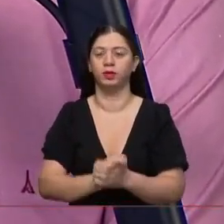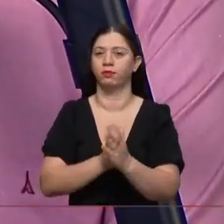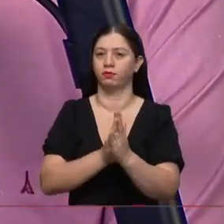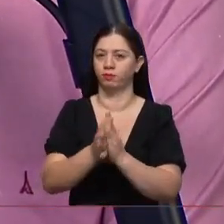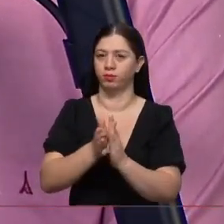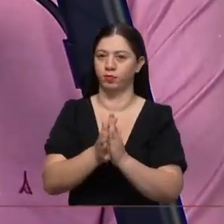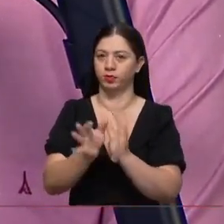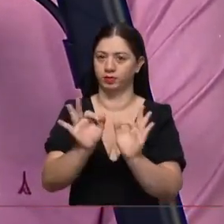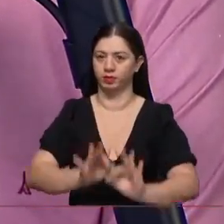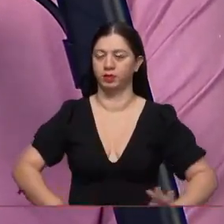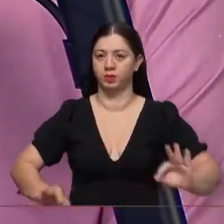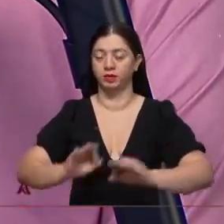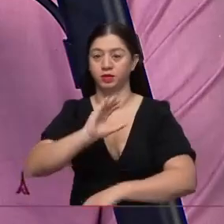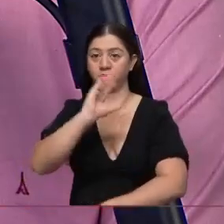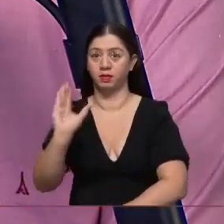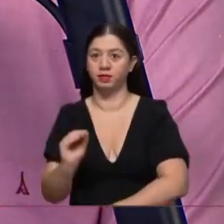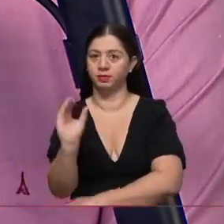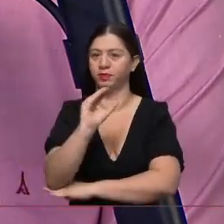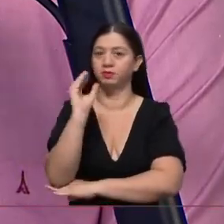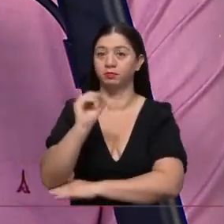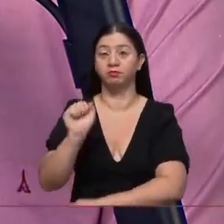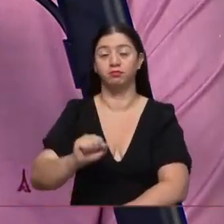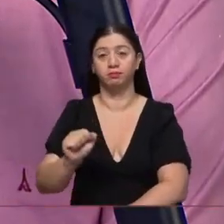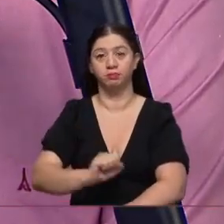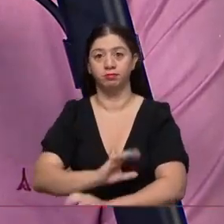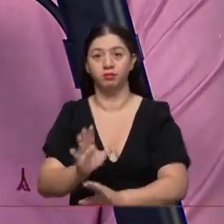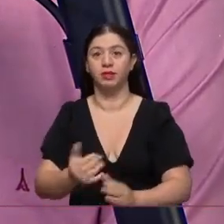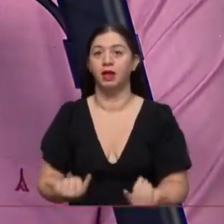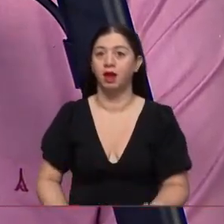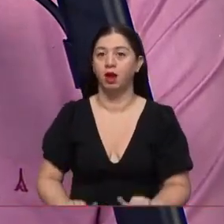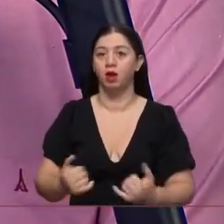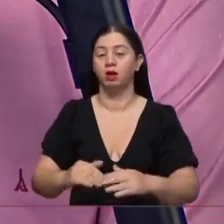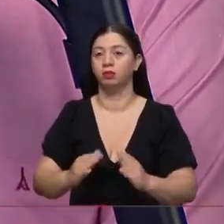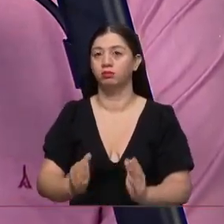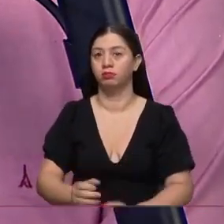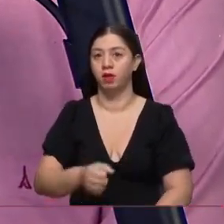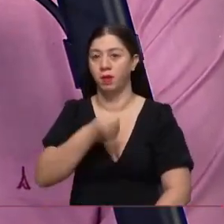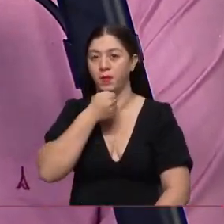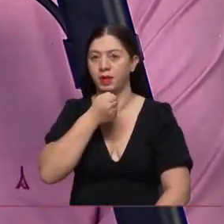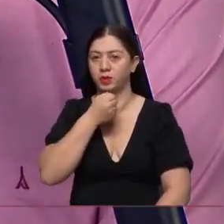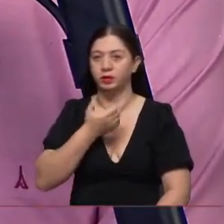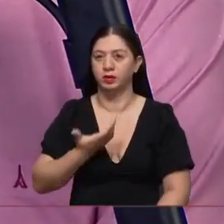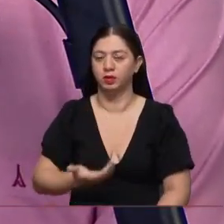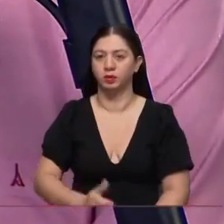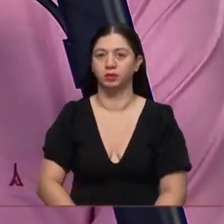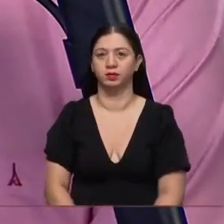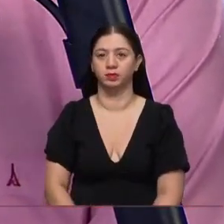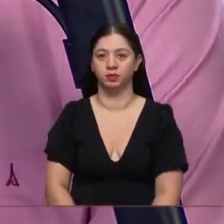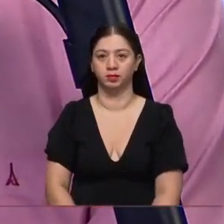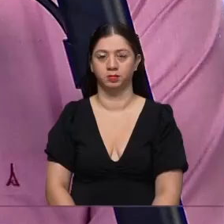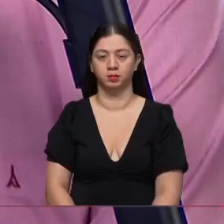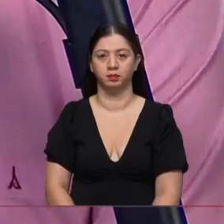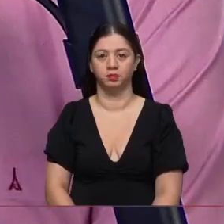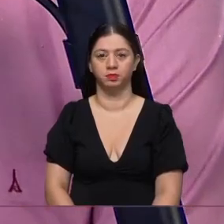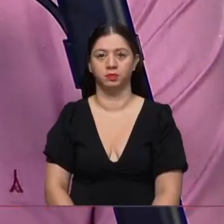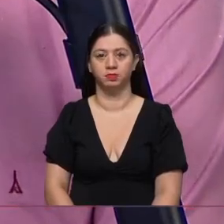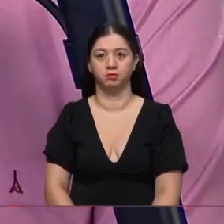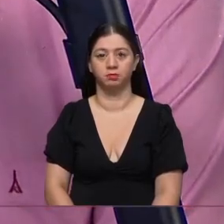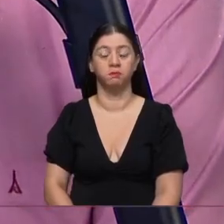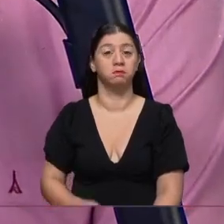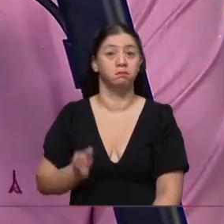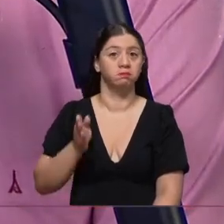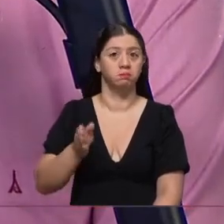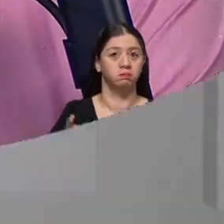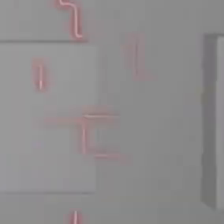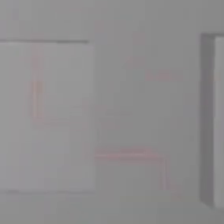información más importante del Pacífico colombiano. Claro que sí, de inmediato. ¿Qué se viene para esta casa periodística? Se vienen varias cosas,